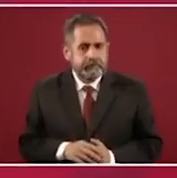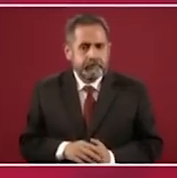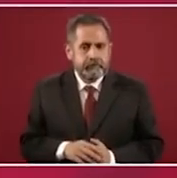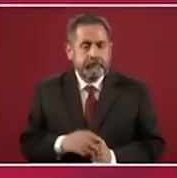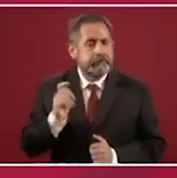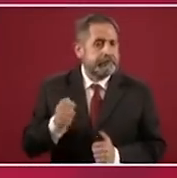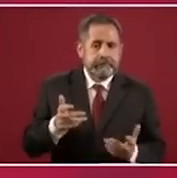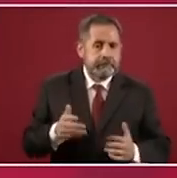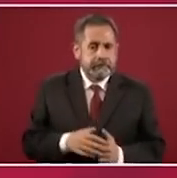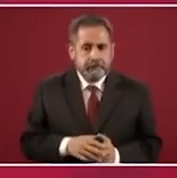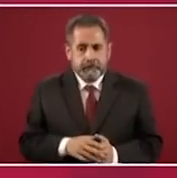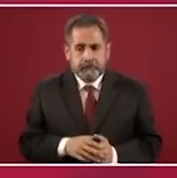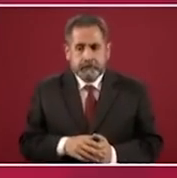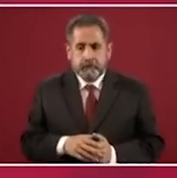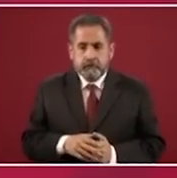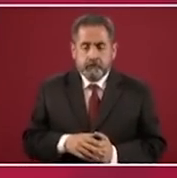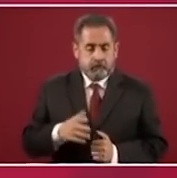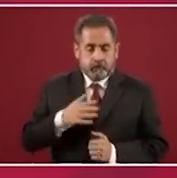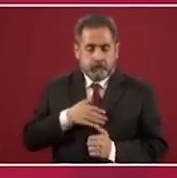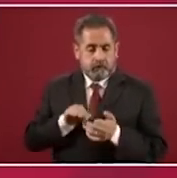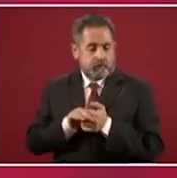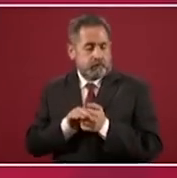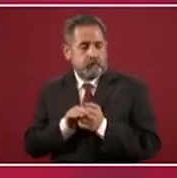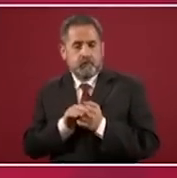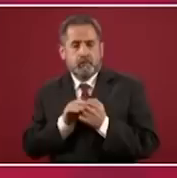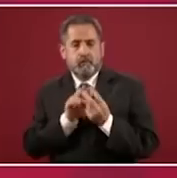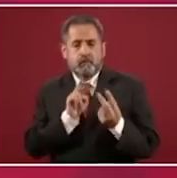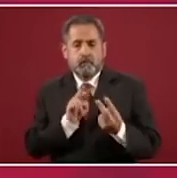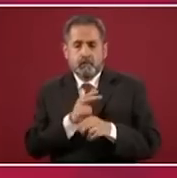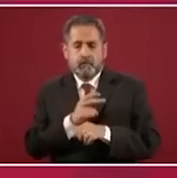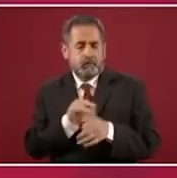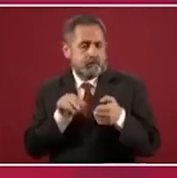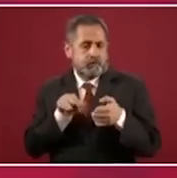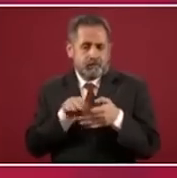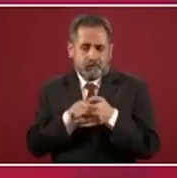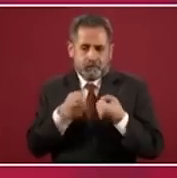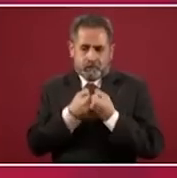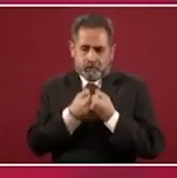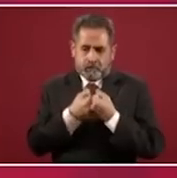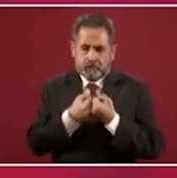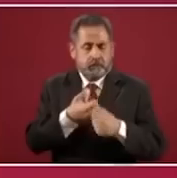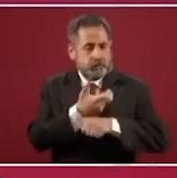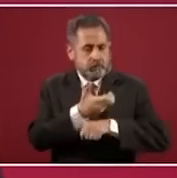que es nuestra vecindad con Estados Unidos.